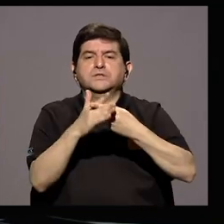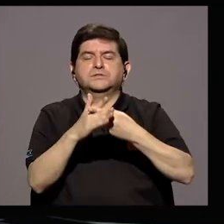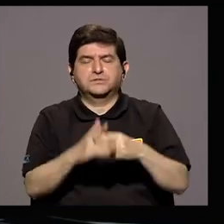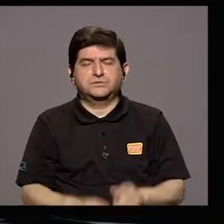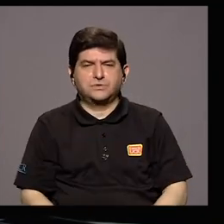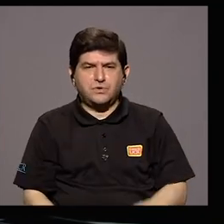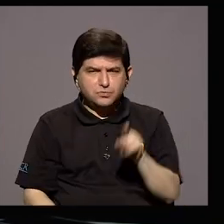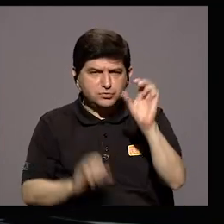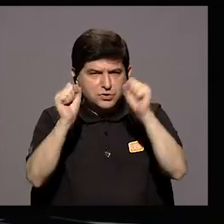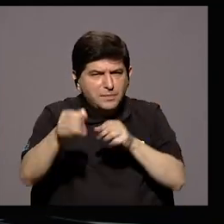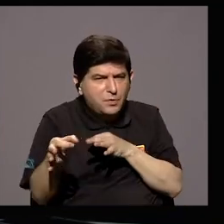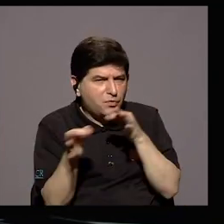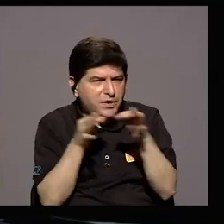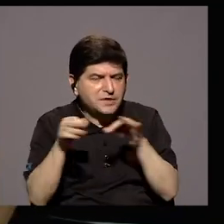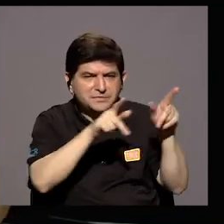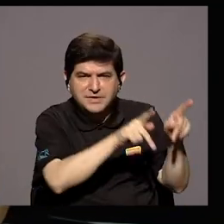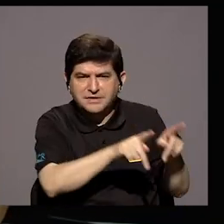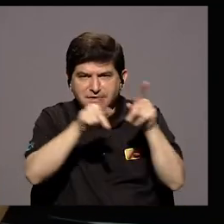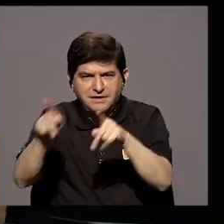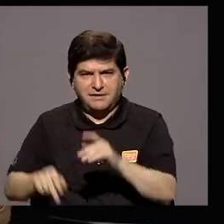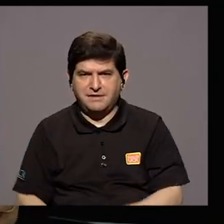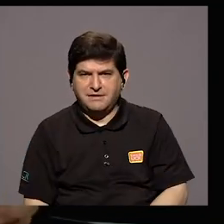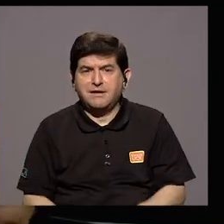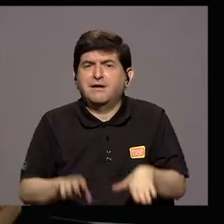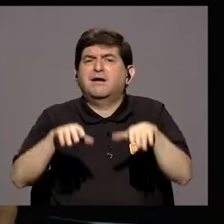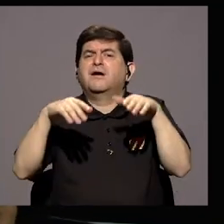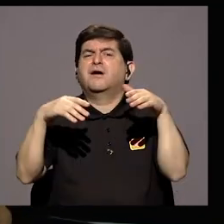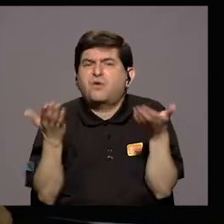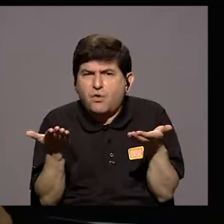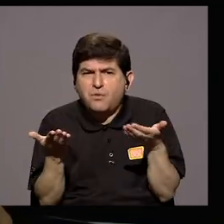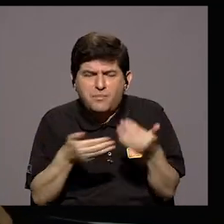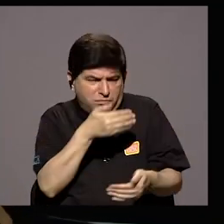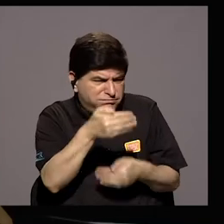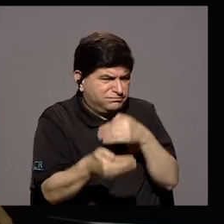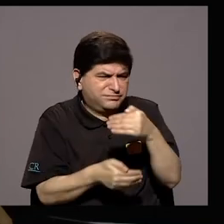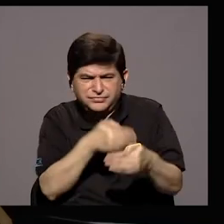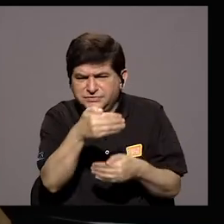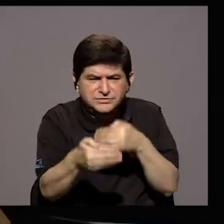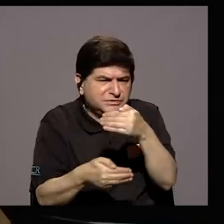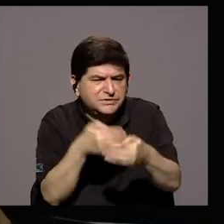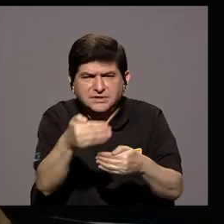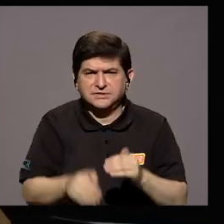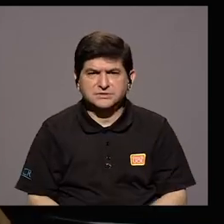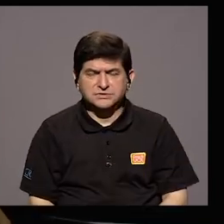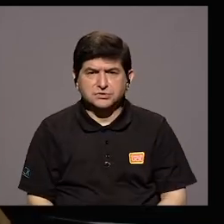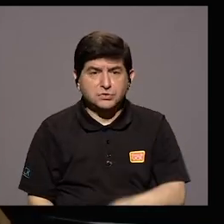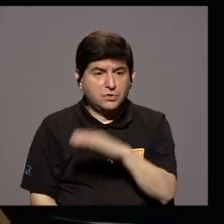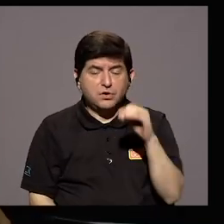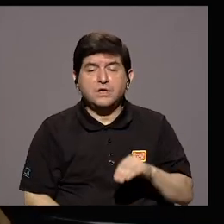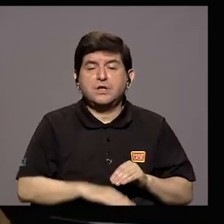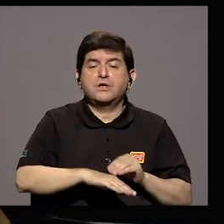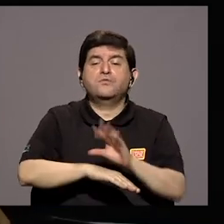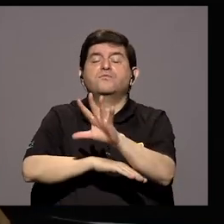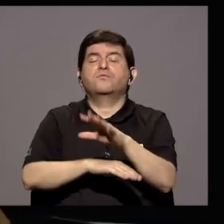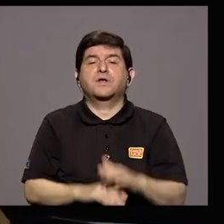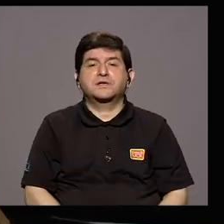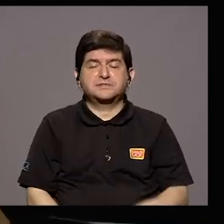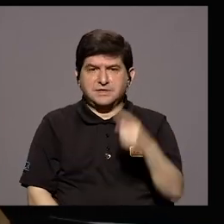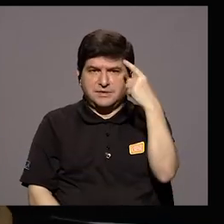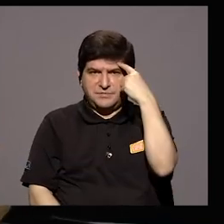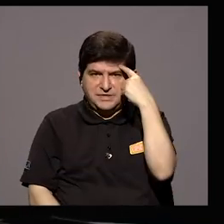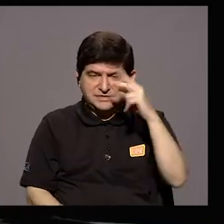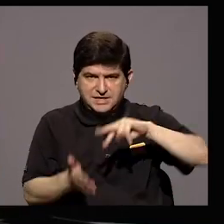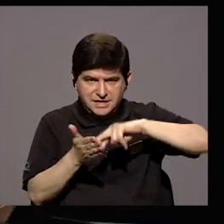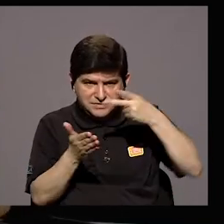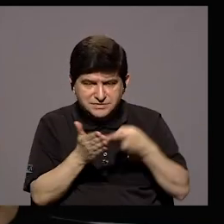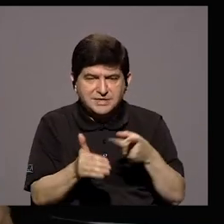Cuente A Nuestra Audiencia Cómo Se Va Dar Ese Proceso Y Los Alcances Que Va A Tener Hacia Lo Que Va A Significar Este Primer